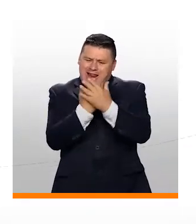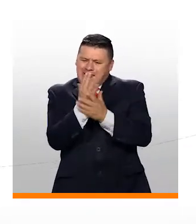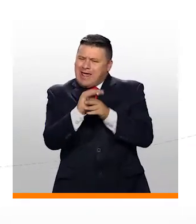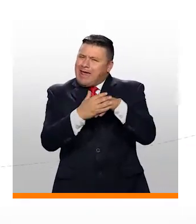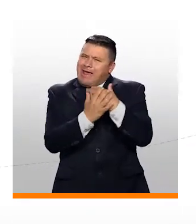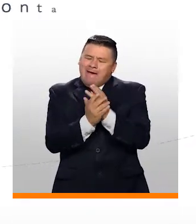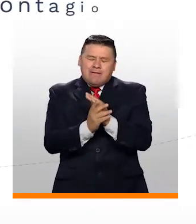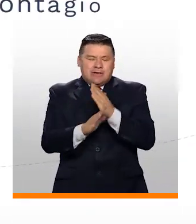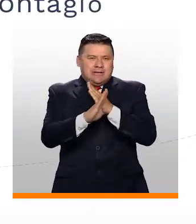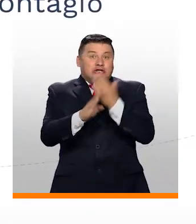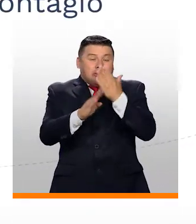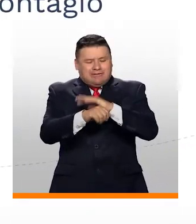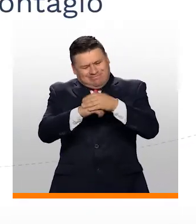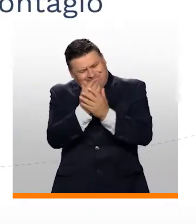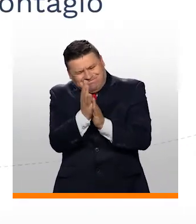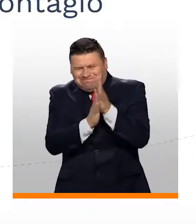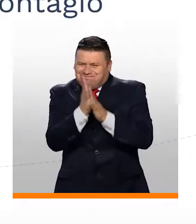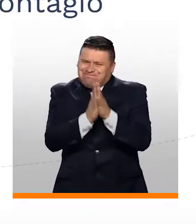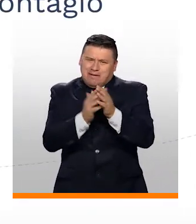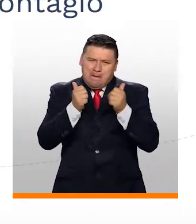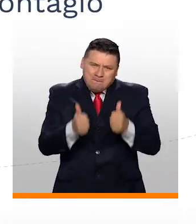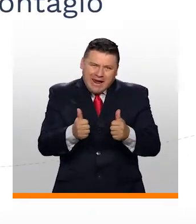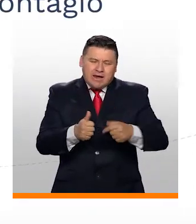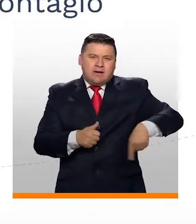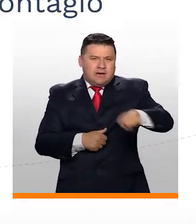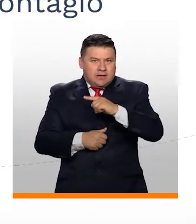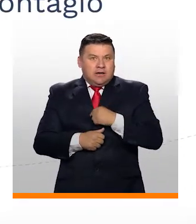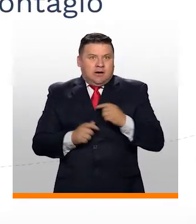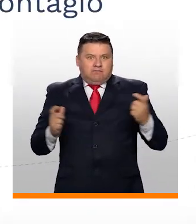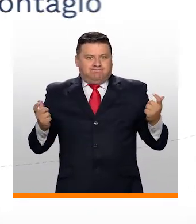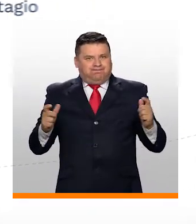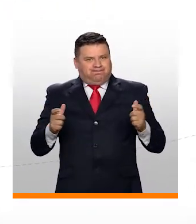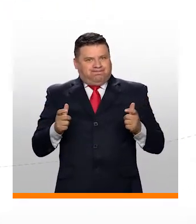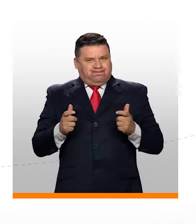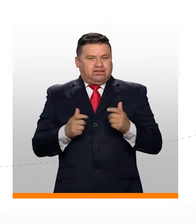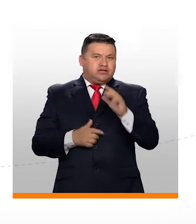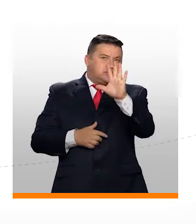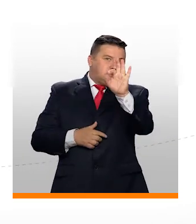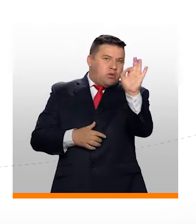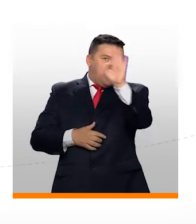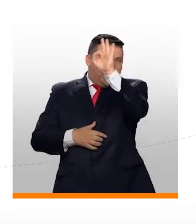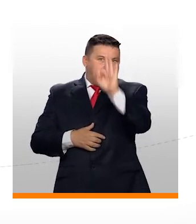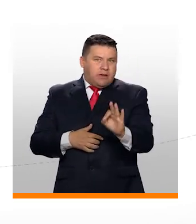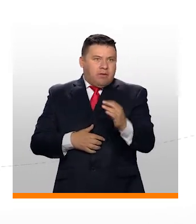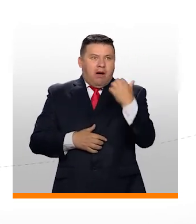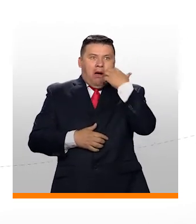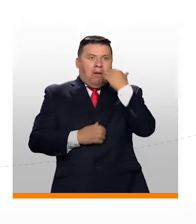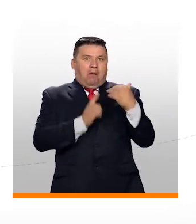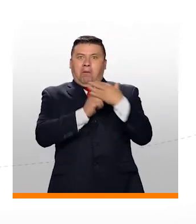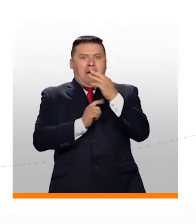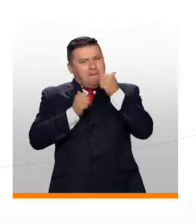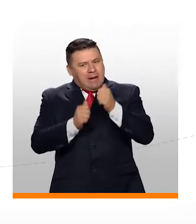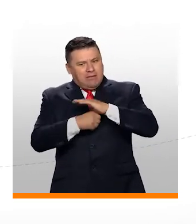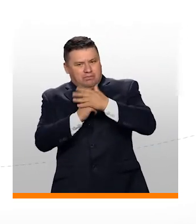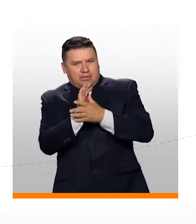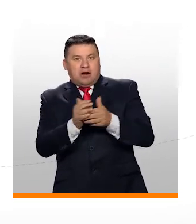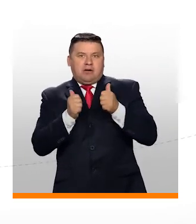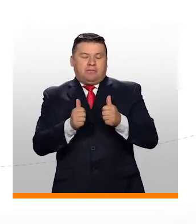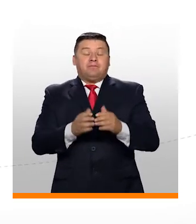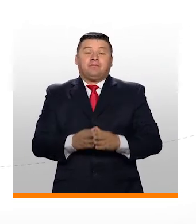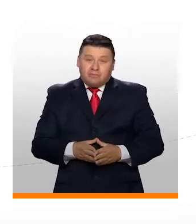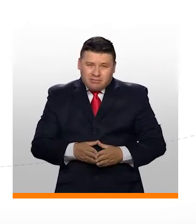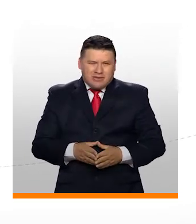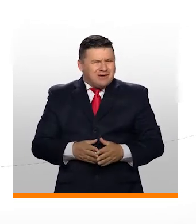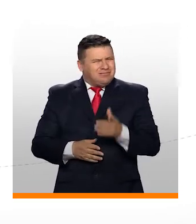medida de prevención más efectiva para evitar el contagio. Esta medida puede reducir incluso un 50% de los casos que